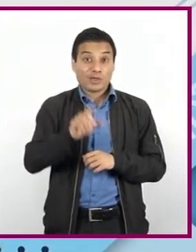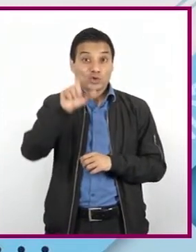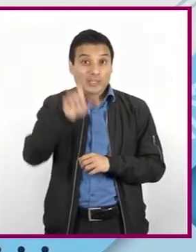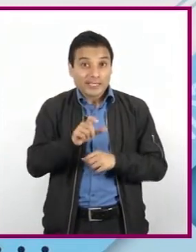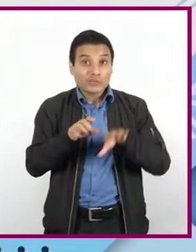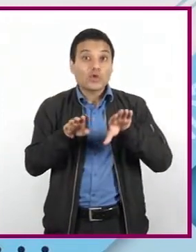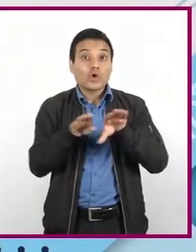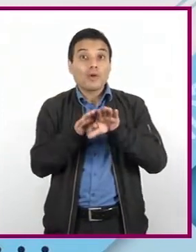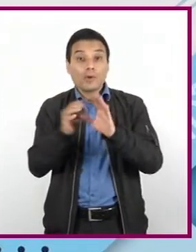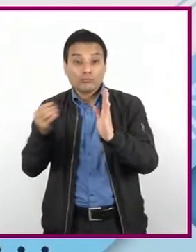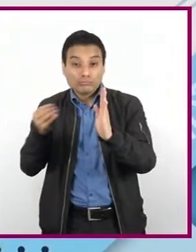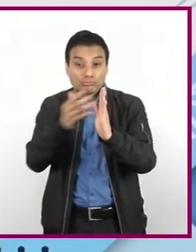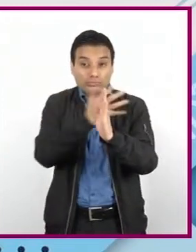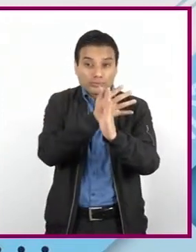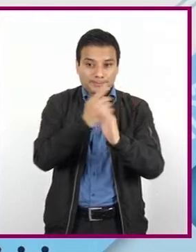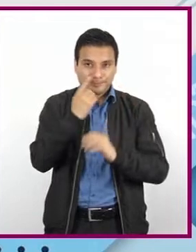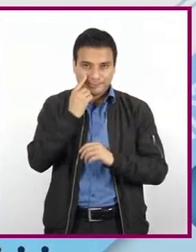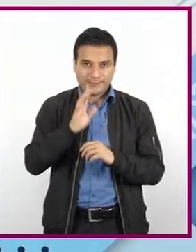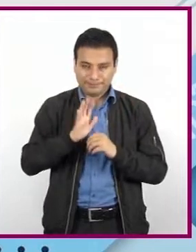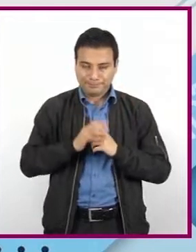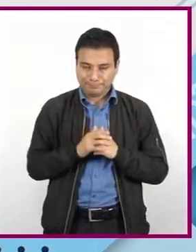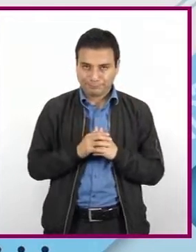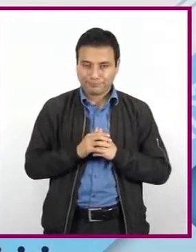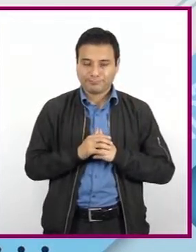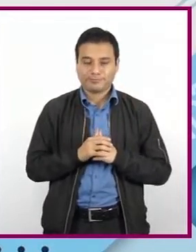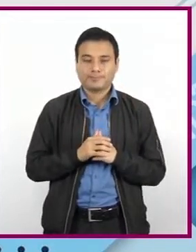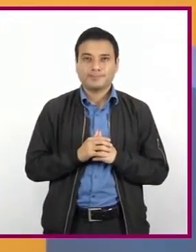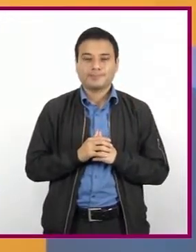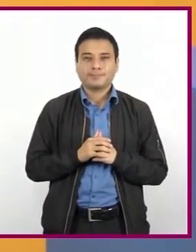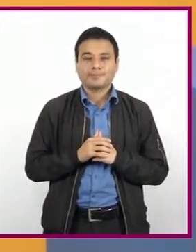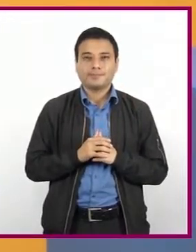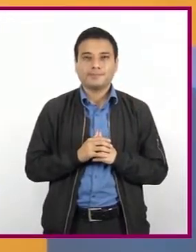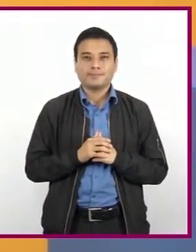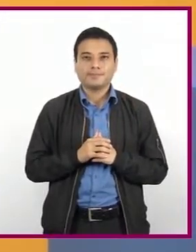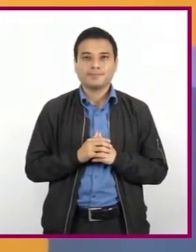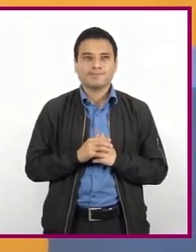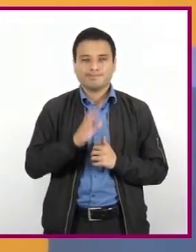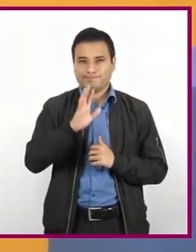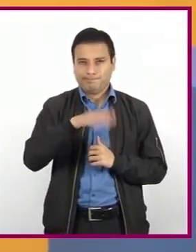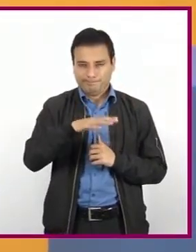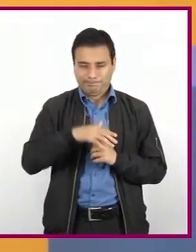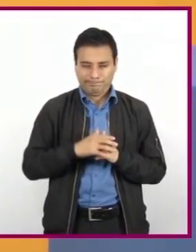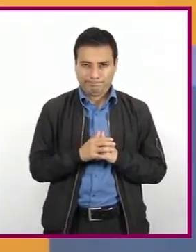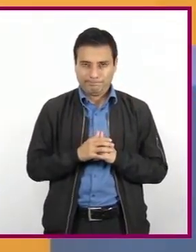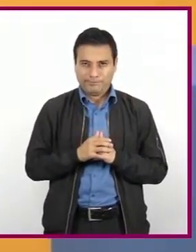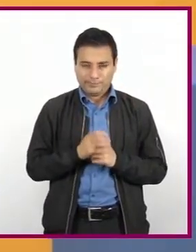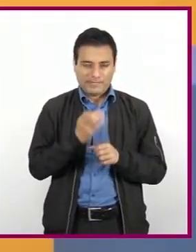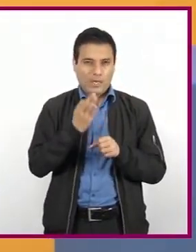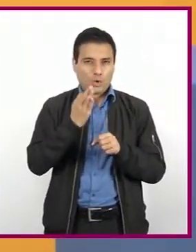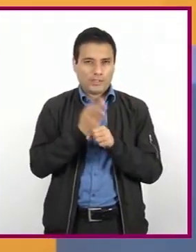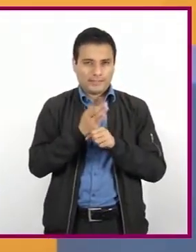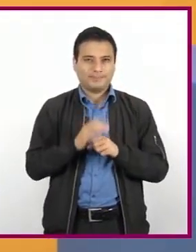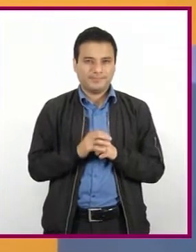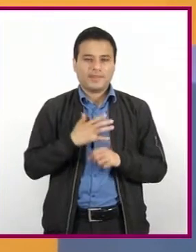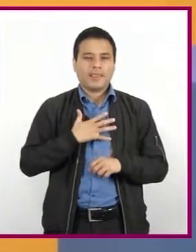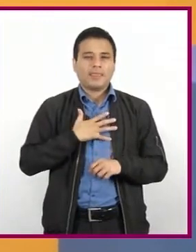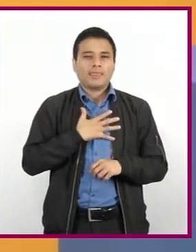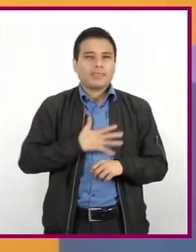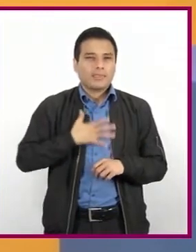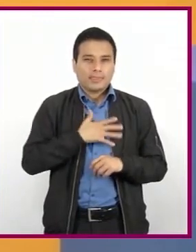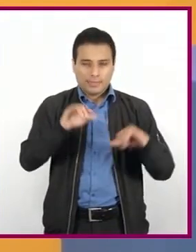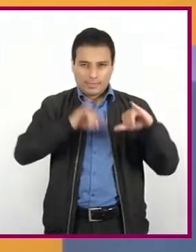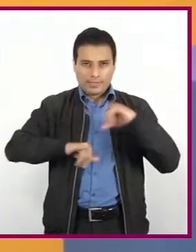y en particular con los tejidos que conforman nuestro cuerpo. Leslie, vamos a realizar un pequeño experimento